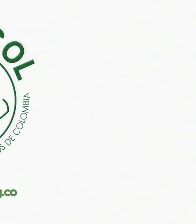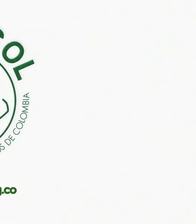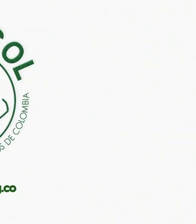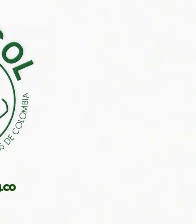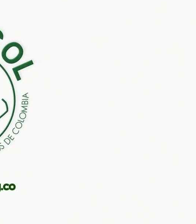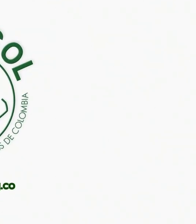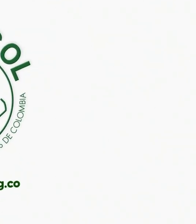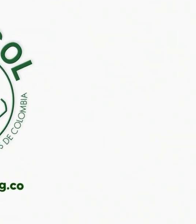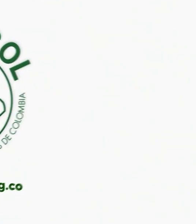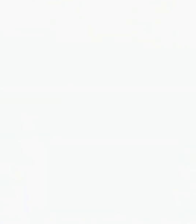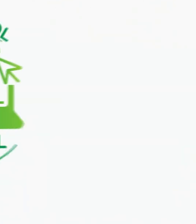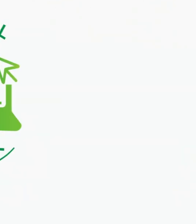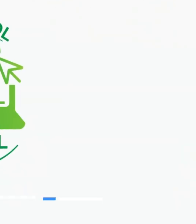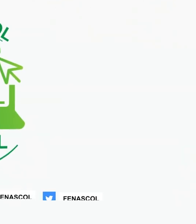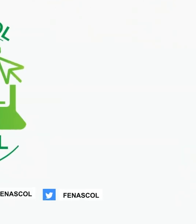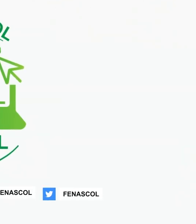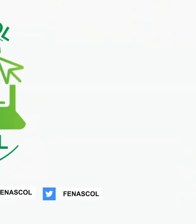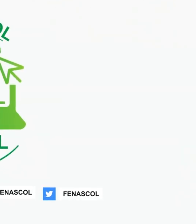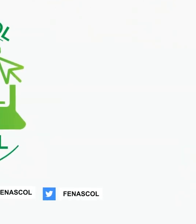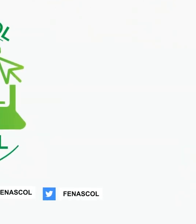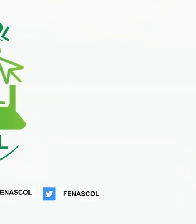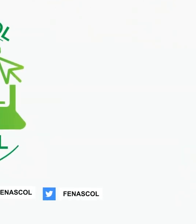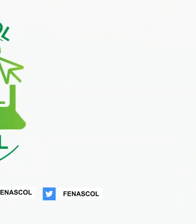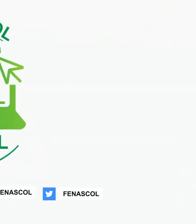¡Gracias! ¡Gracias! ¡Gracias! ¡Gracias! ¡Gracias! ¡Gracias!